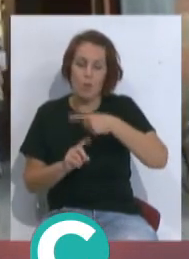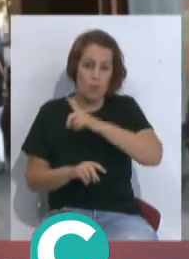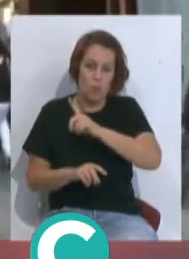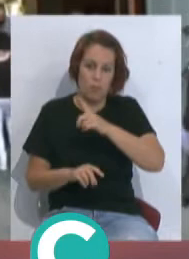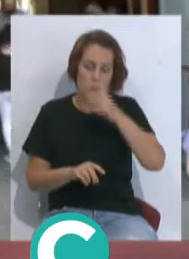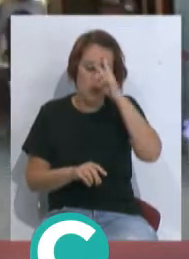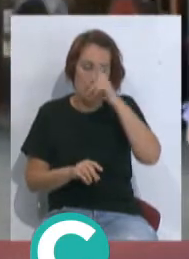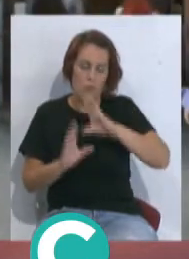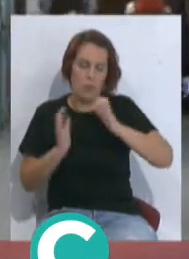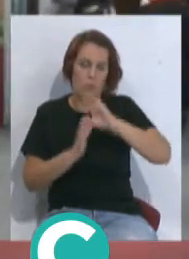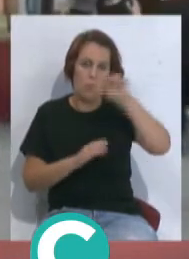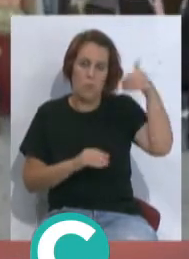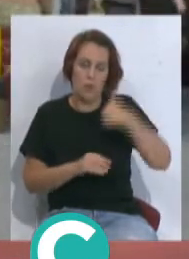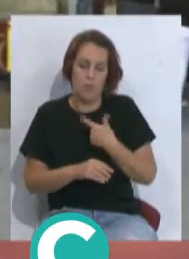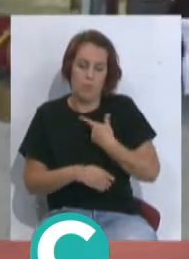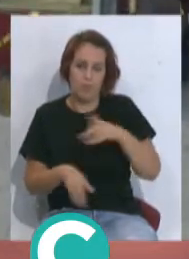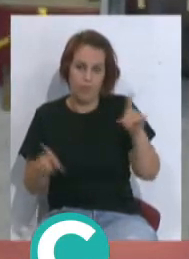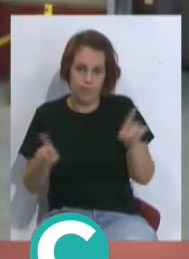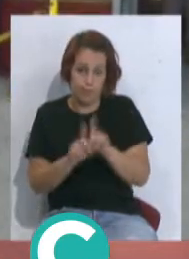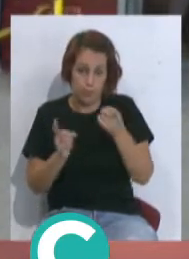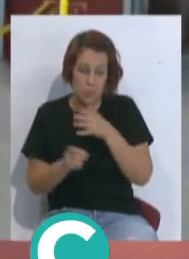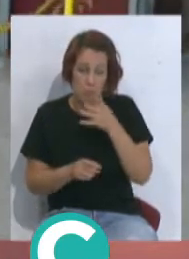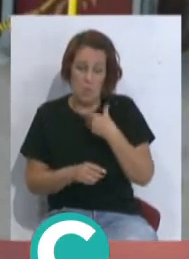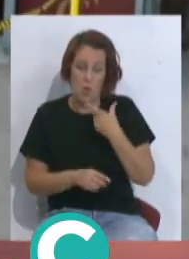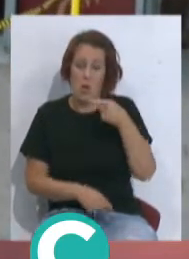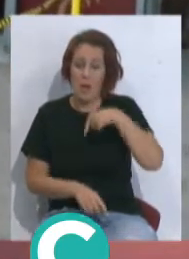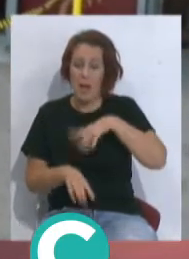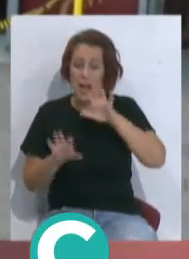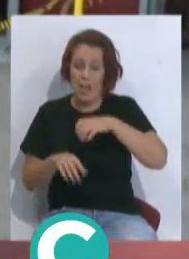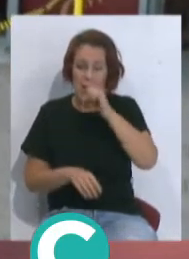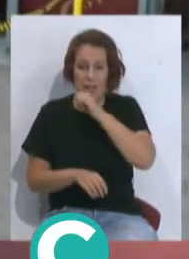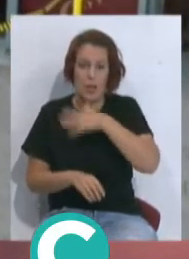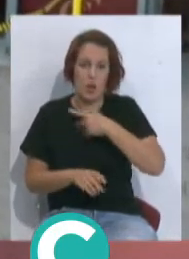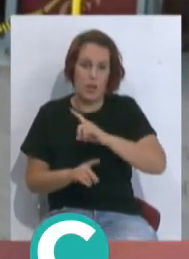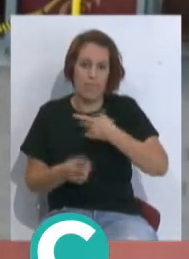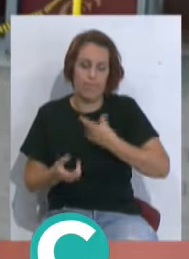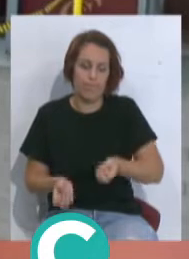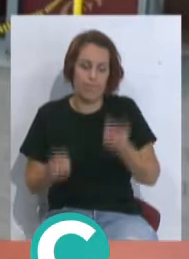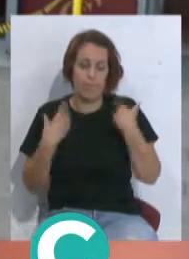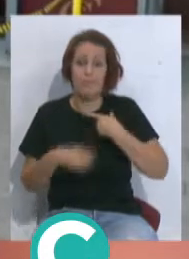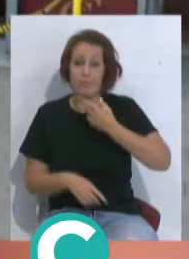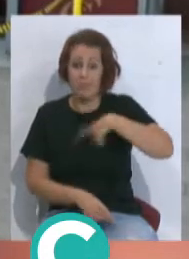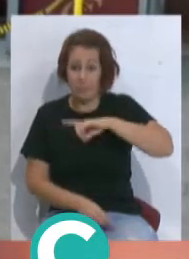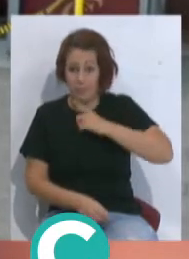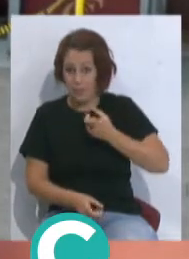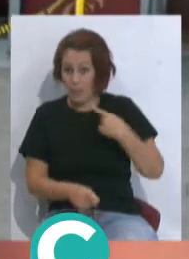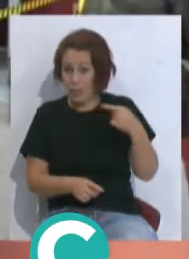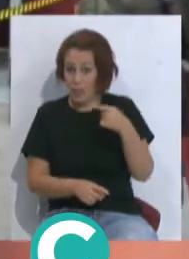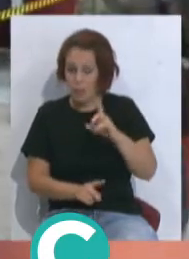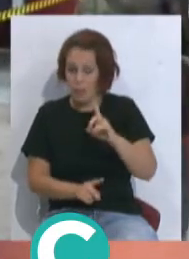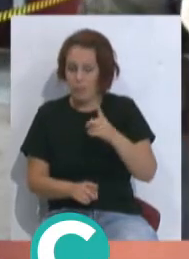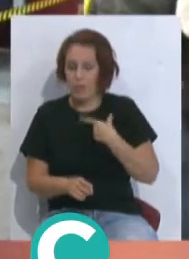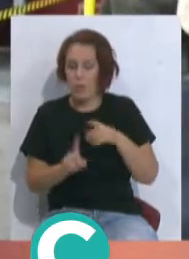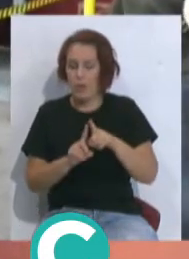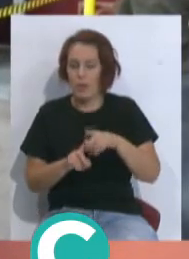vayan a venir grupos de fuera porque no quieren hacer un repertorio para Cádiz, de verdad. Creo que además eso no perjudica, no es que no perjudique, es que creo que hasta beneficia al